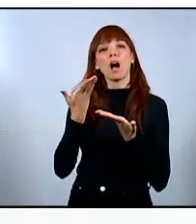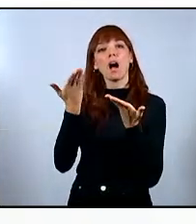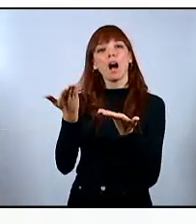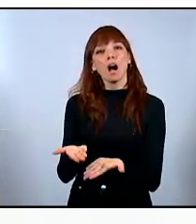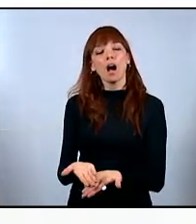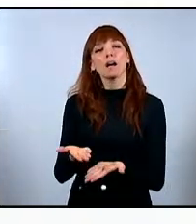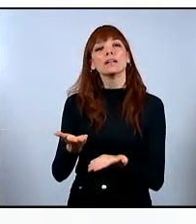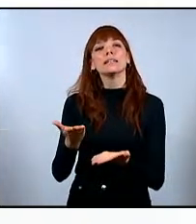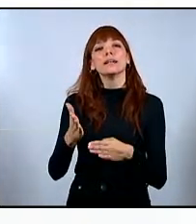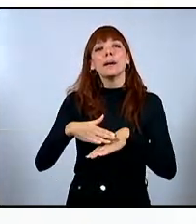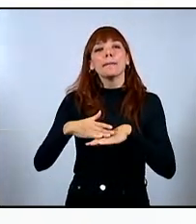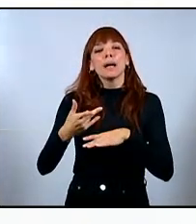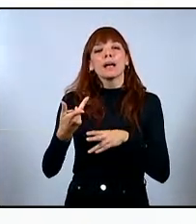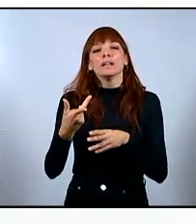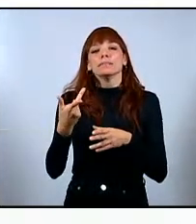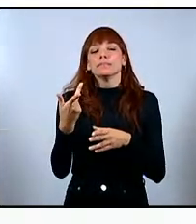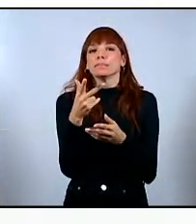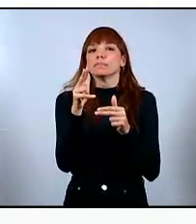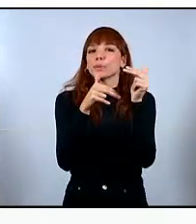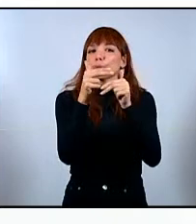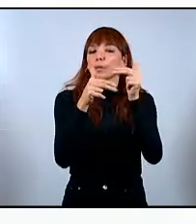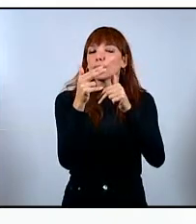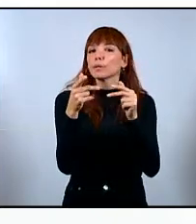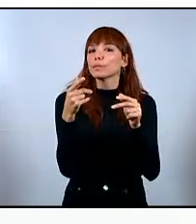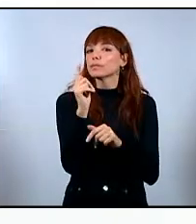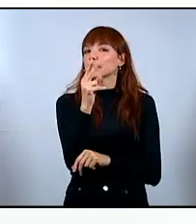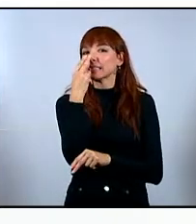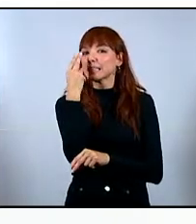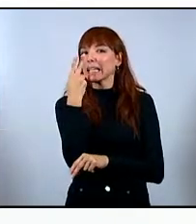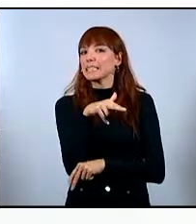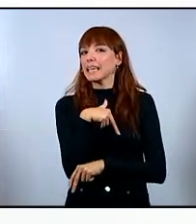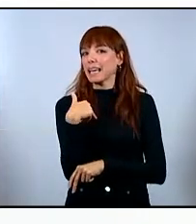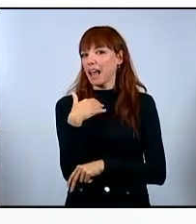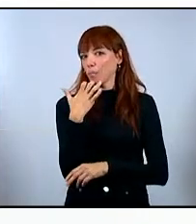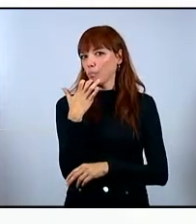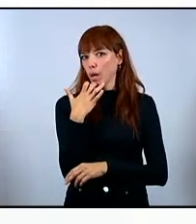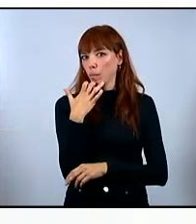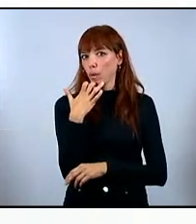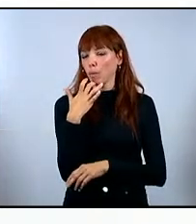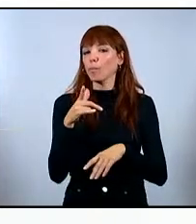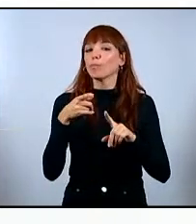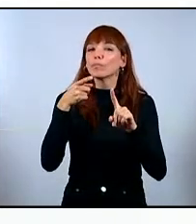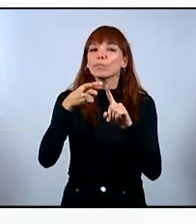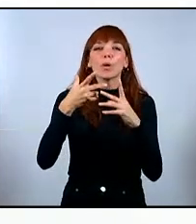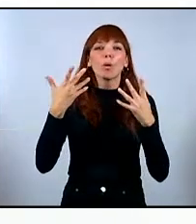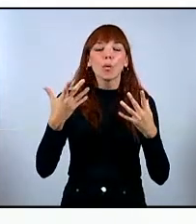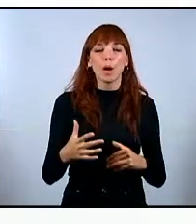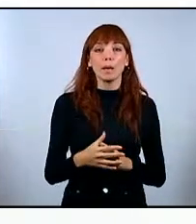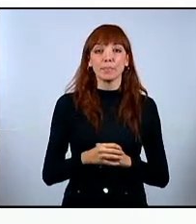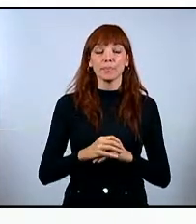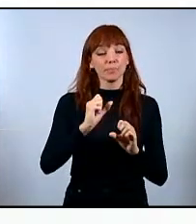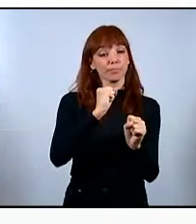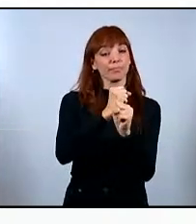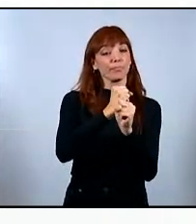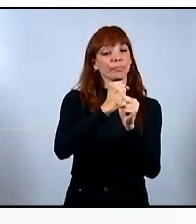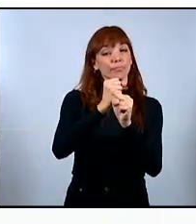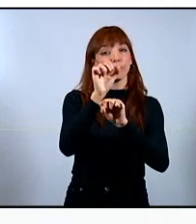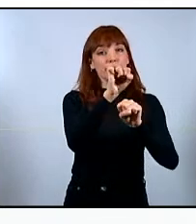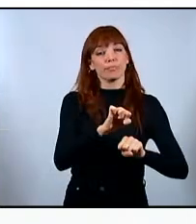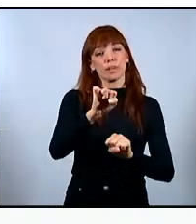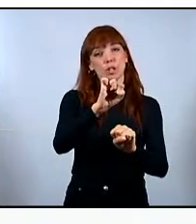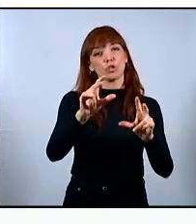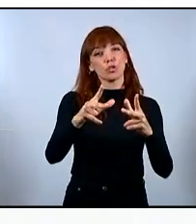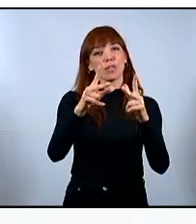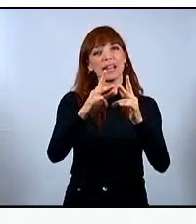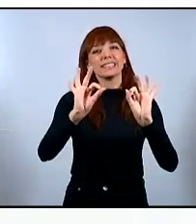para obras o servicios de interés general y social en el ámbito del Acuerdo para el Empleo y la Protección Social Agrarios.